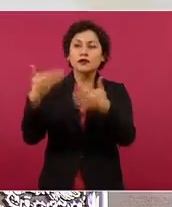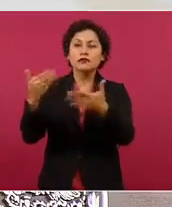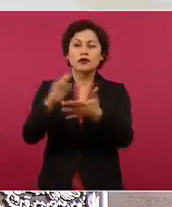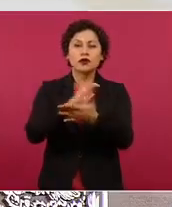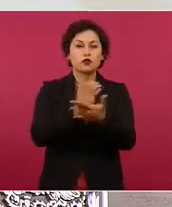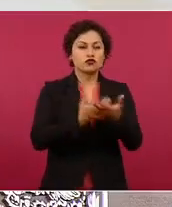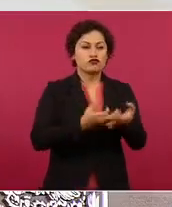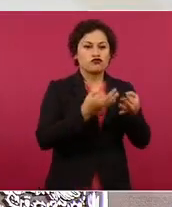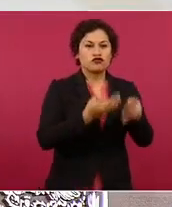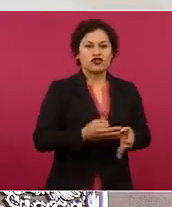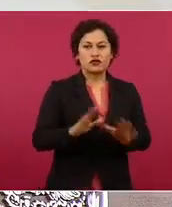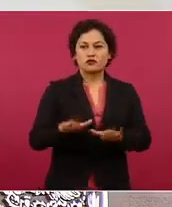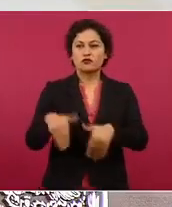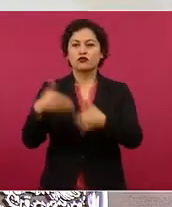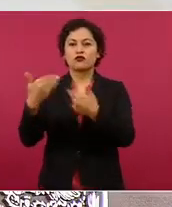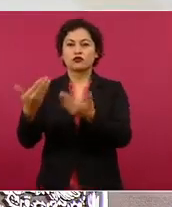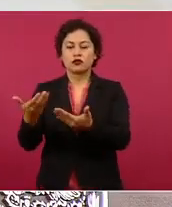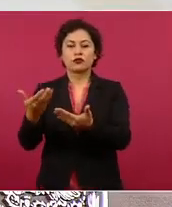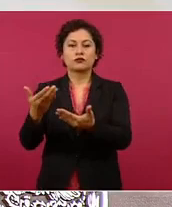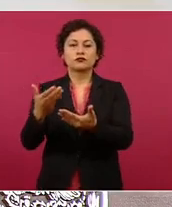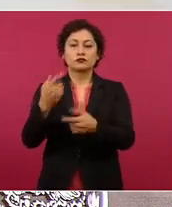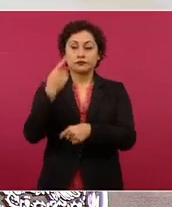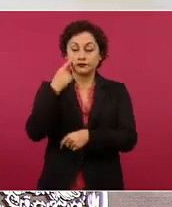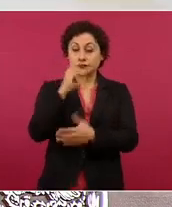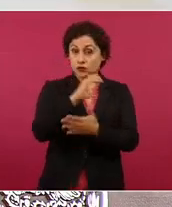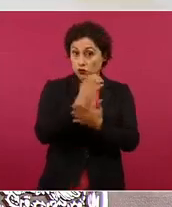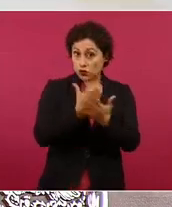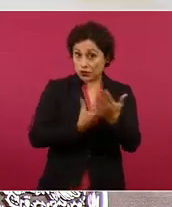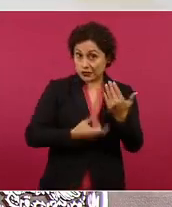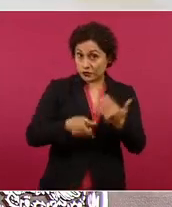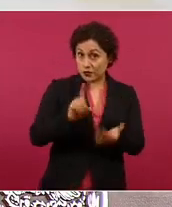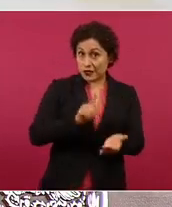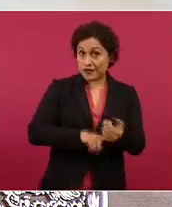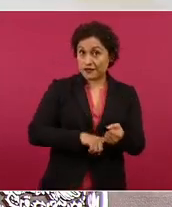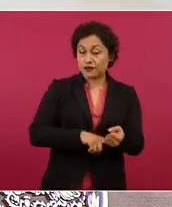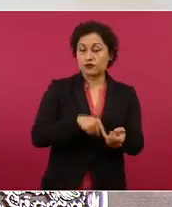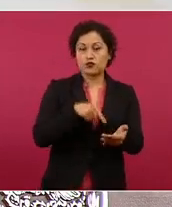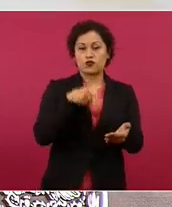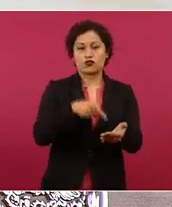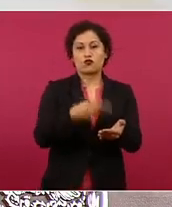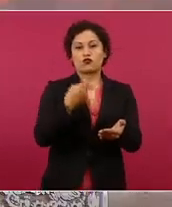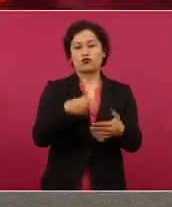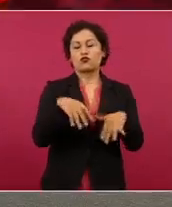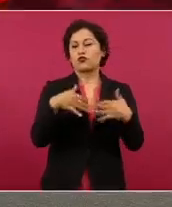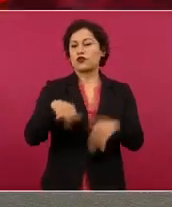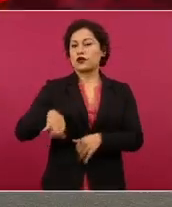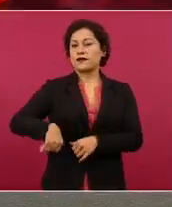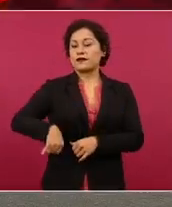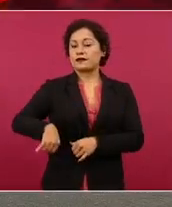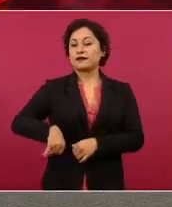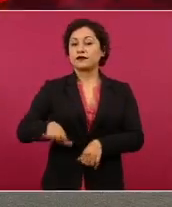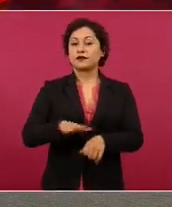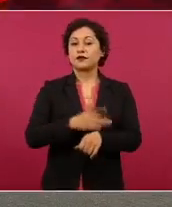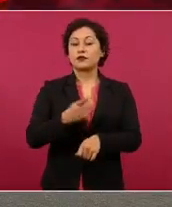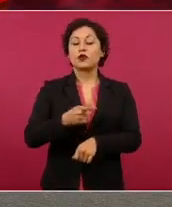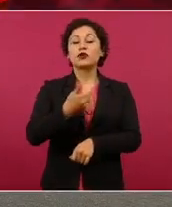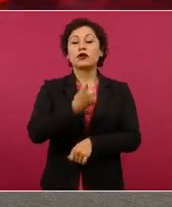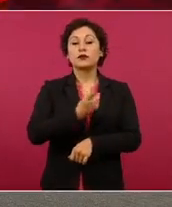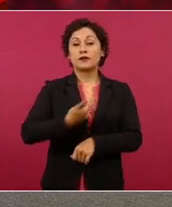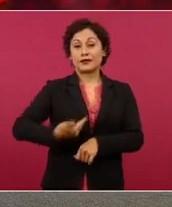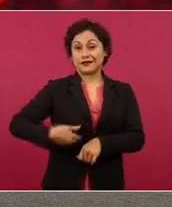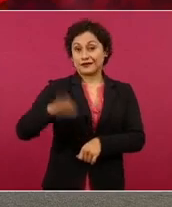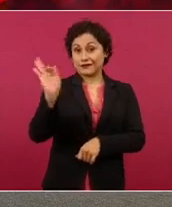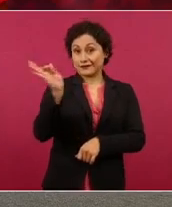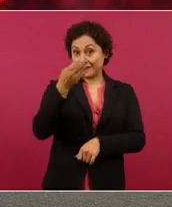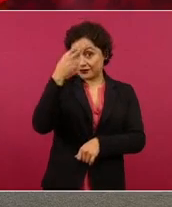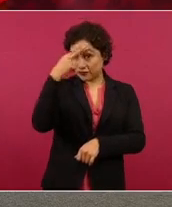dentro. Contratos por dentro es peculiarmente interesante porque está hablando el presidente de la Federación